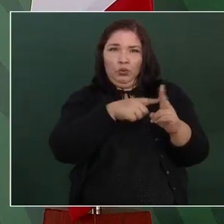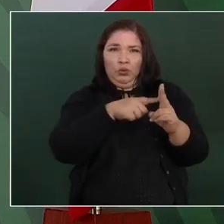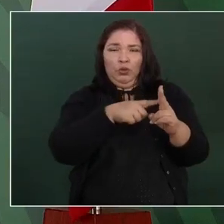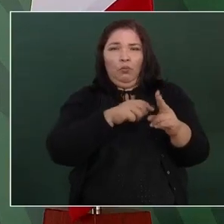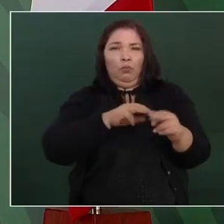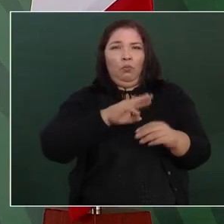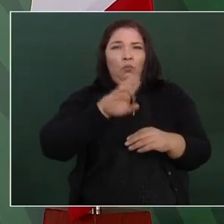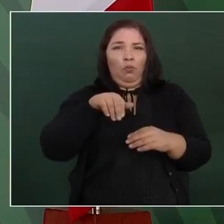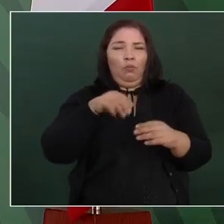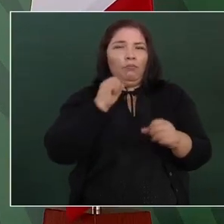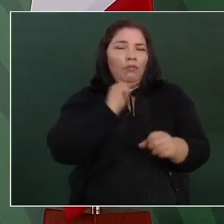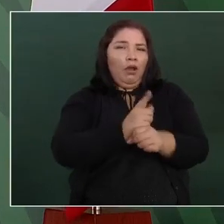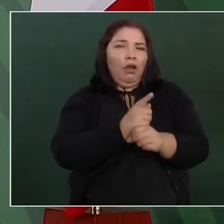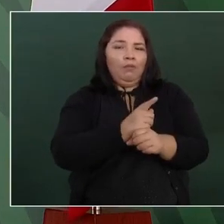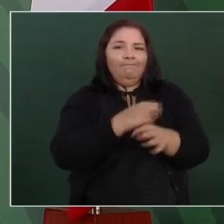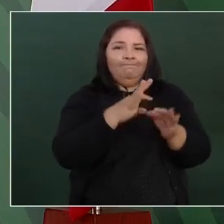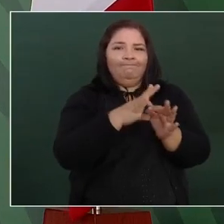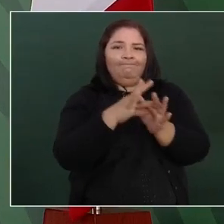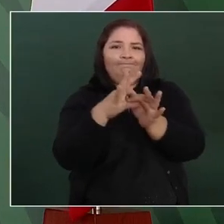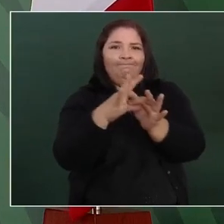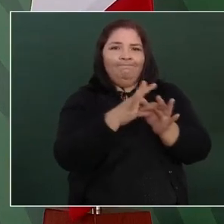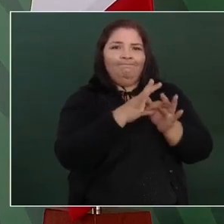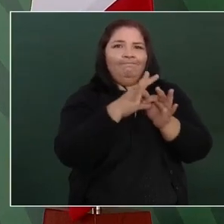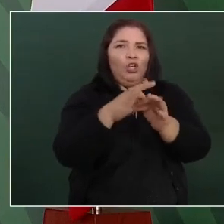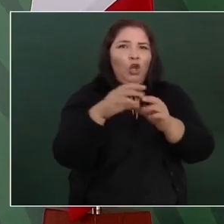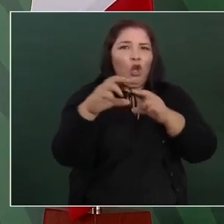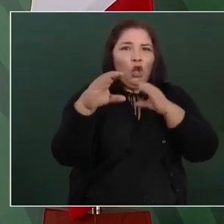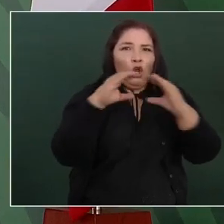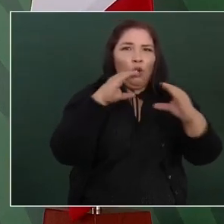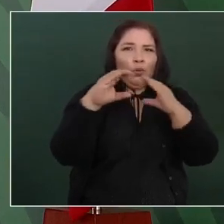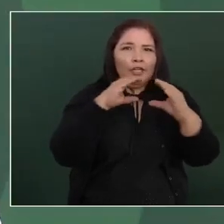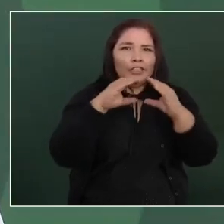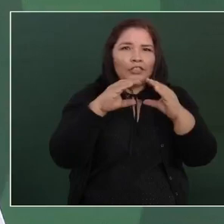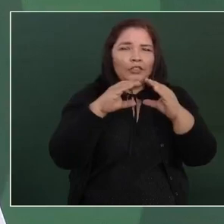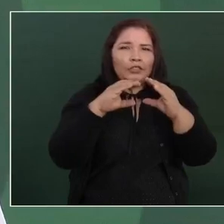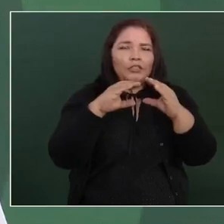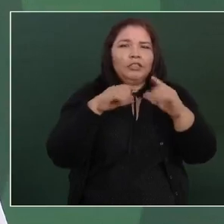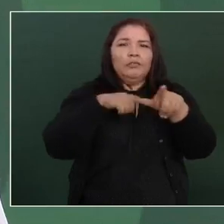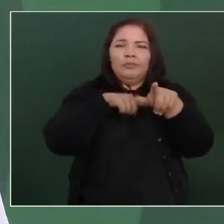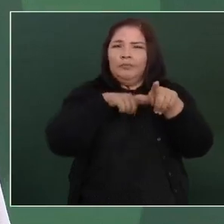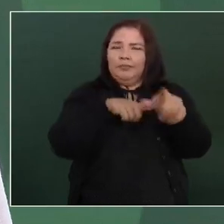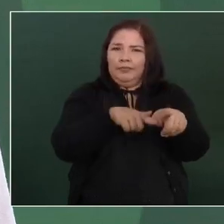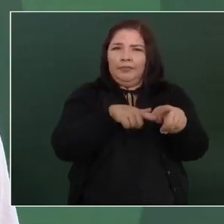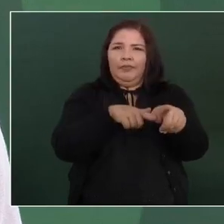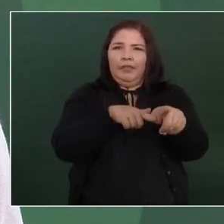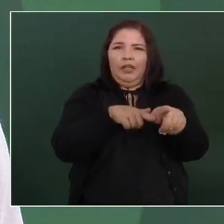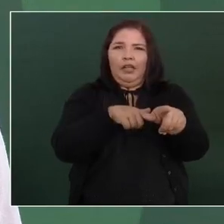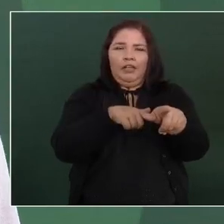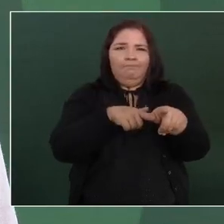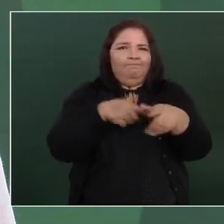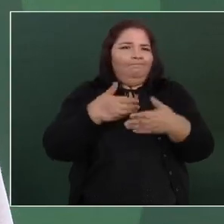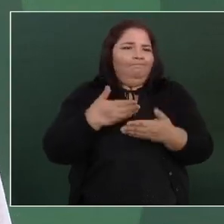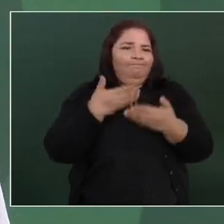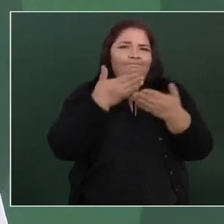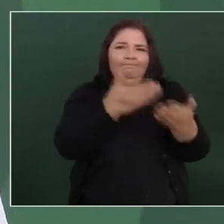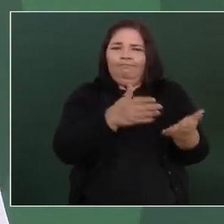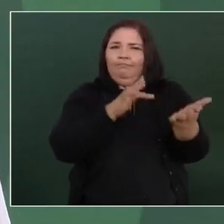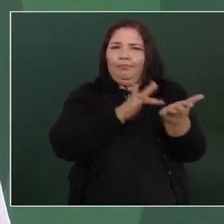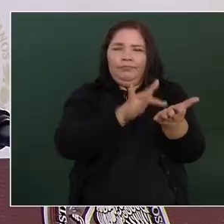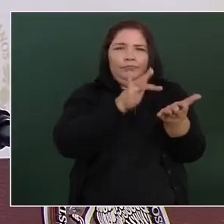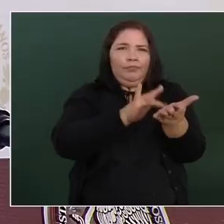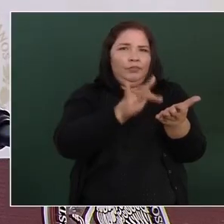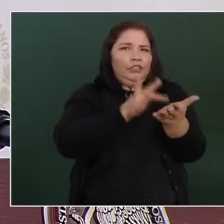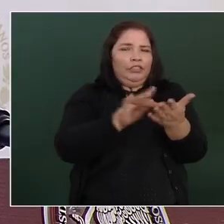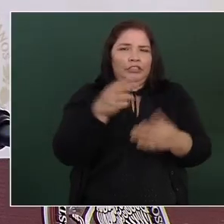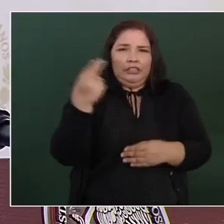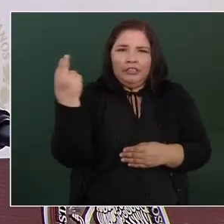Existe coordinación, hemos estado en comunicación con ellos y vamos a prestar todo el apoyo que sea necesario